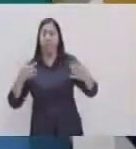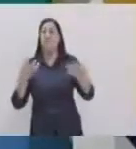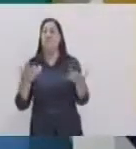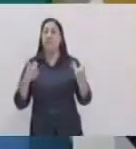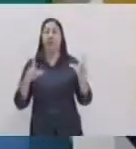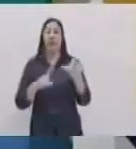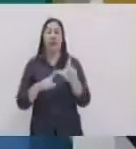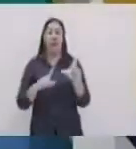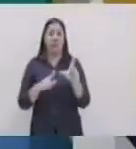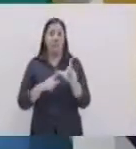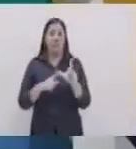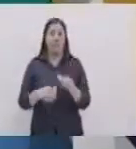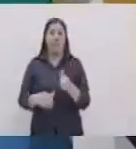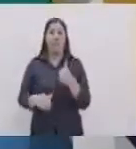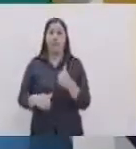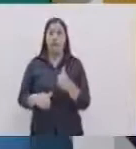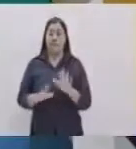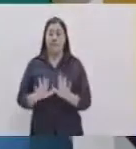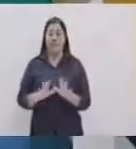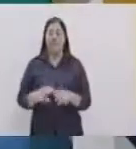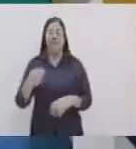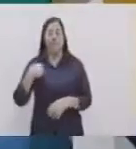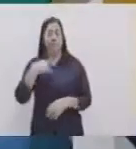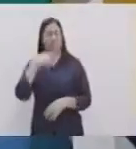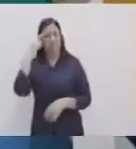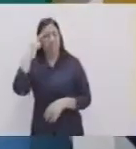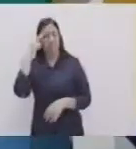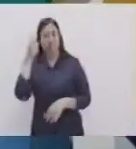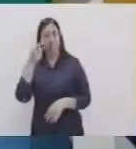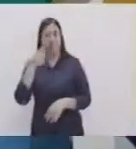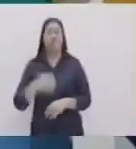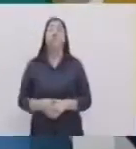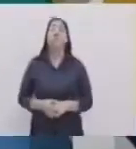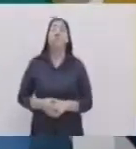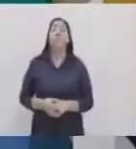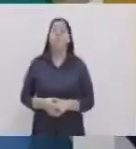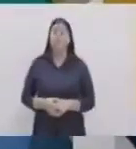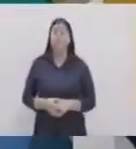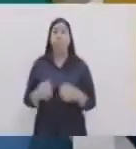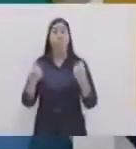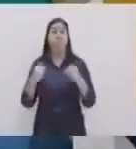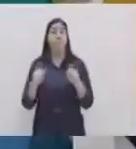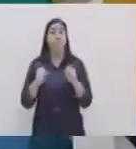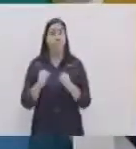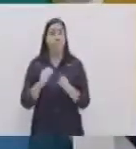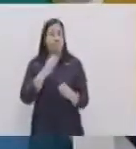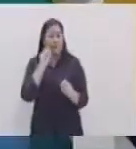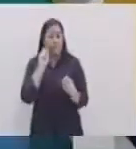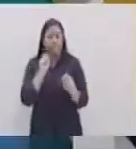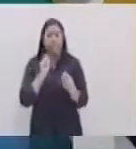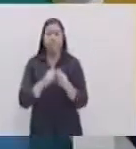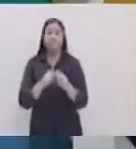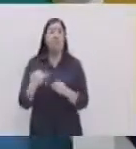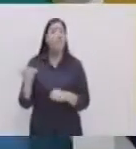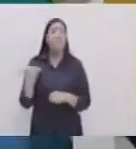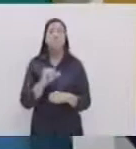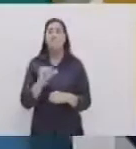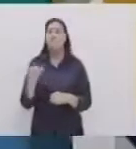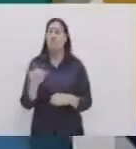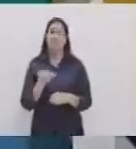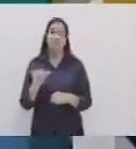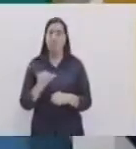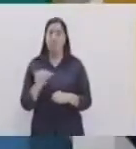letra para recordarnos de su nombre. En este caso le vamos a colocar B. Y vamos a hacer exactamente el